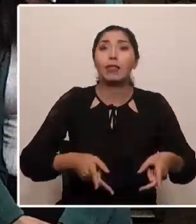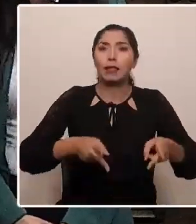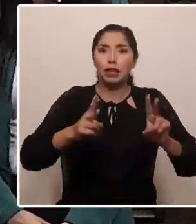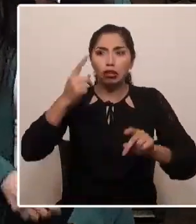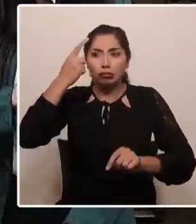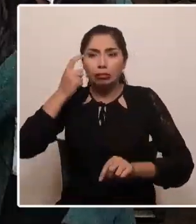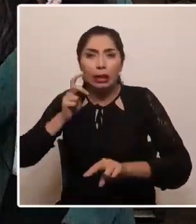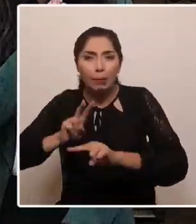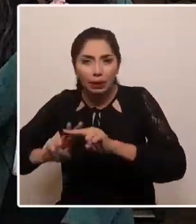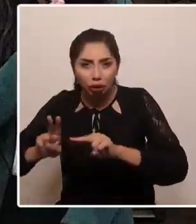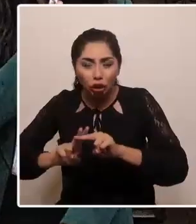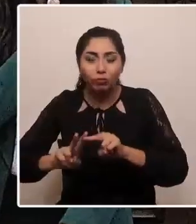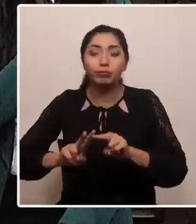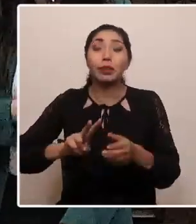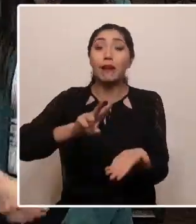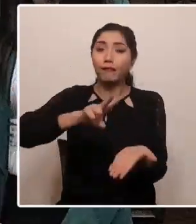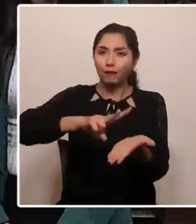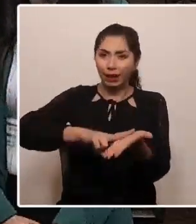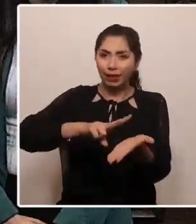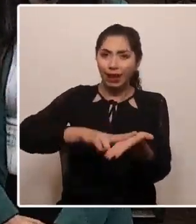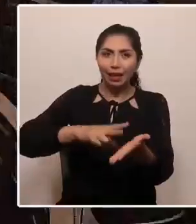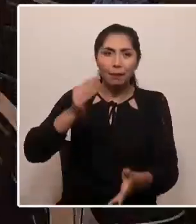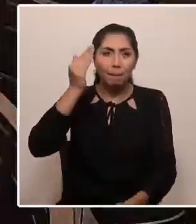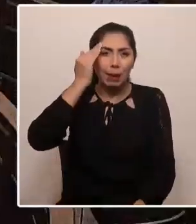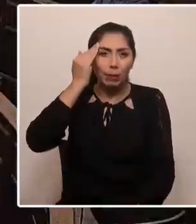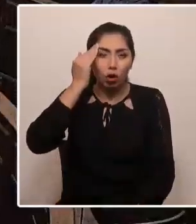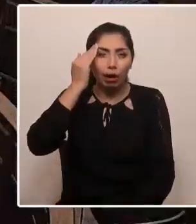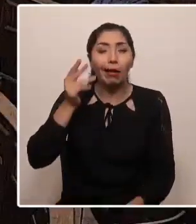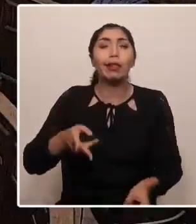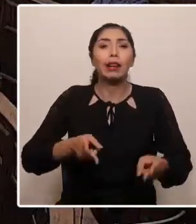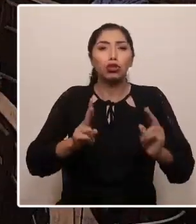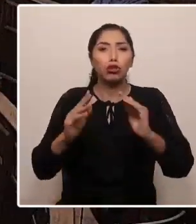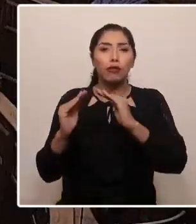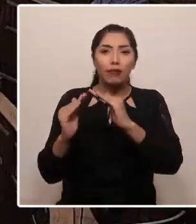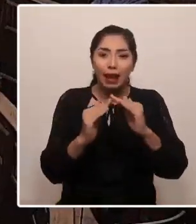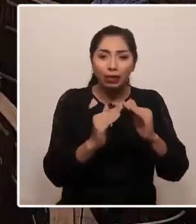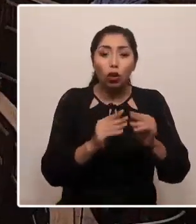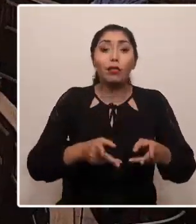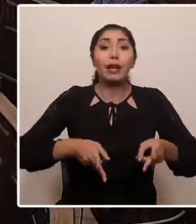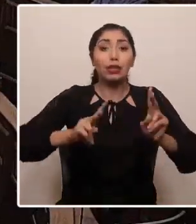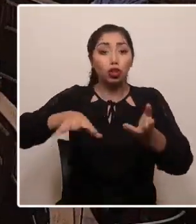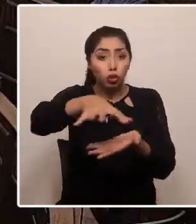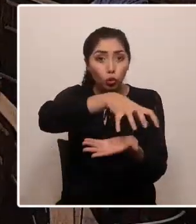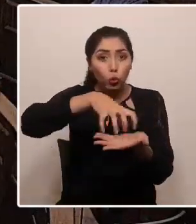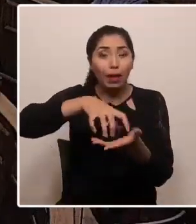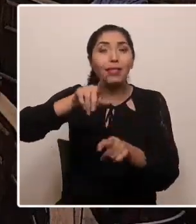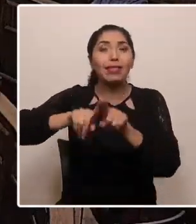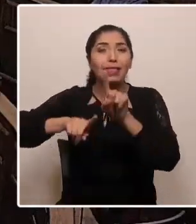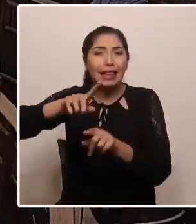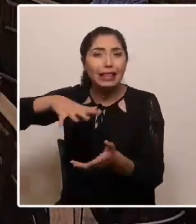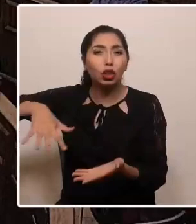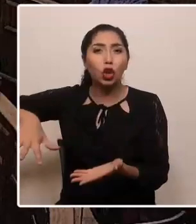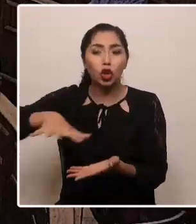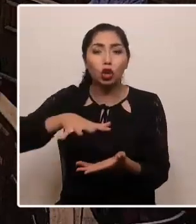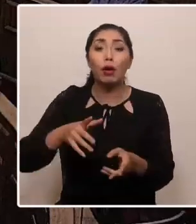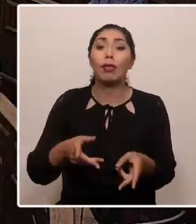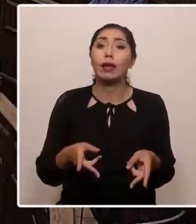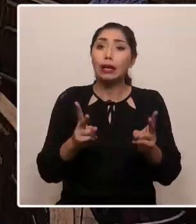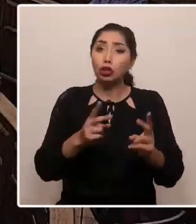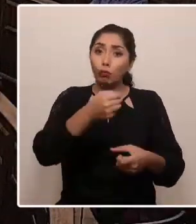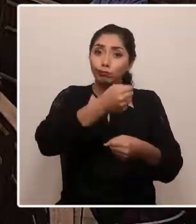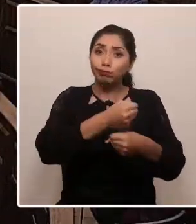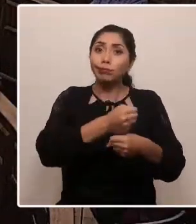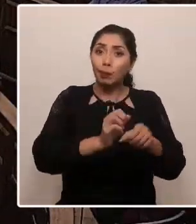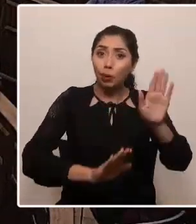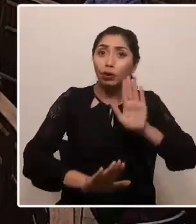verdad y memoria, derecho a la vivienda, derecho a la ciudad y al territorio, derecho a la protección del trabajo y